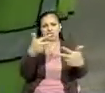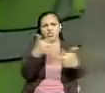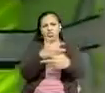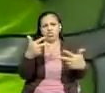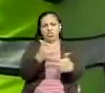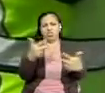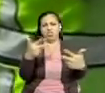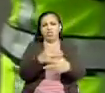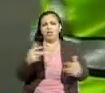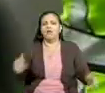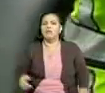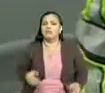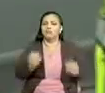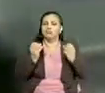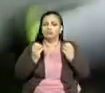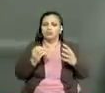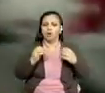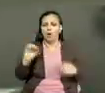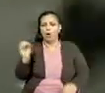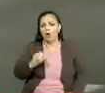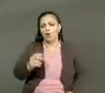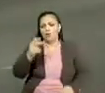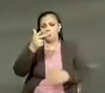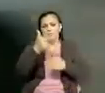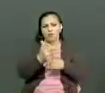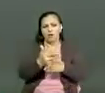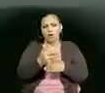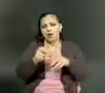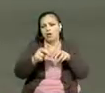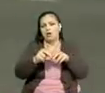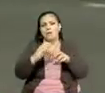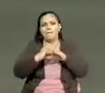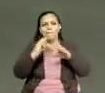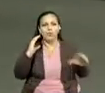para dejar y dejar pasajeros. Esto nos ocasionaba